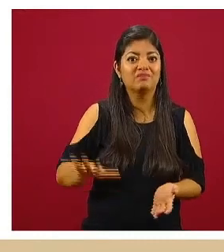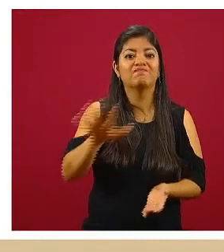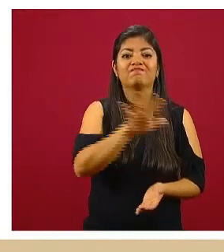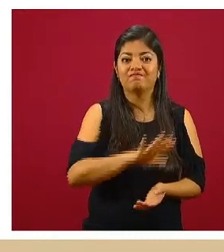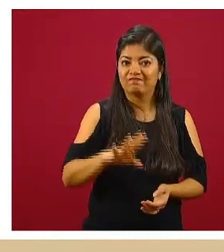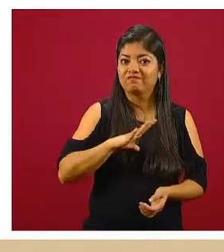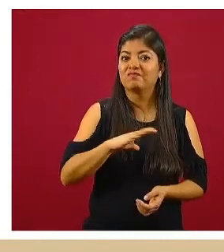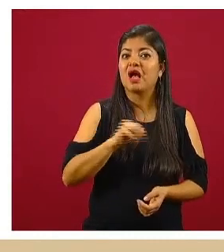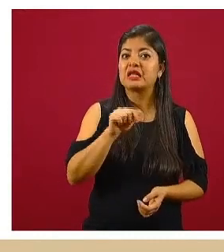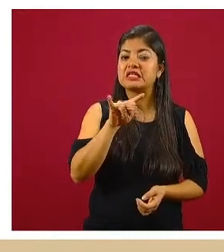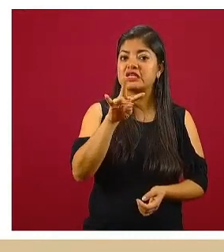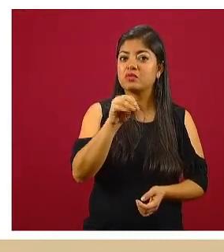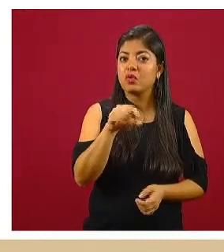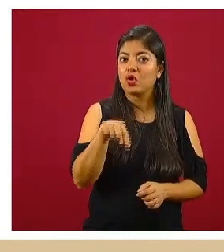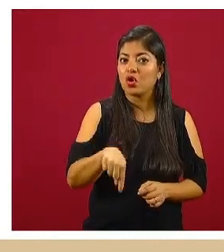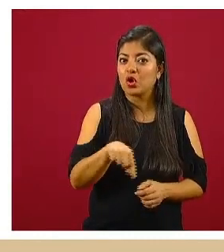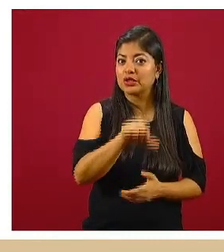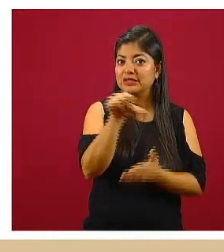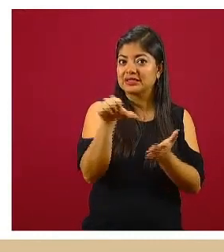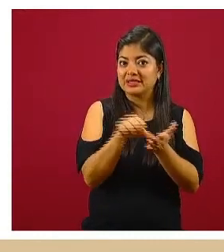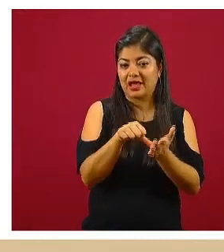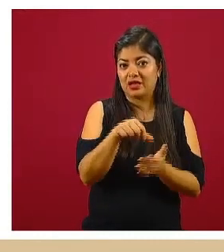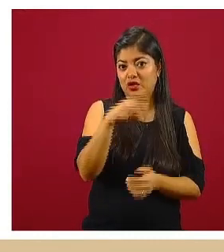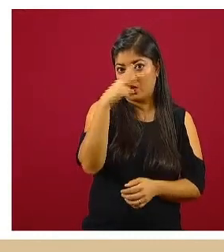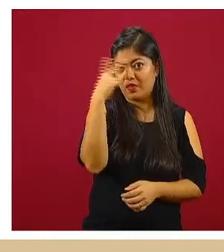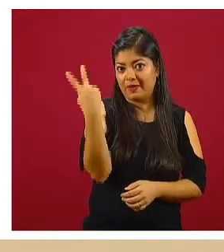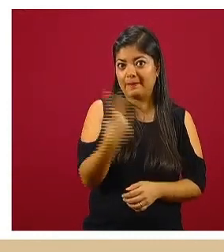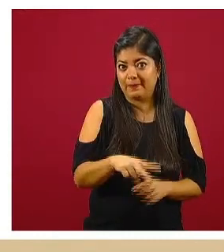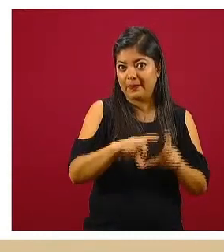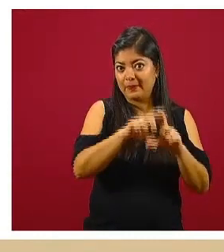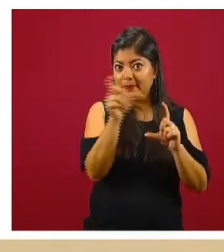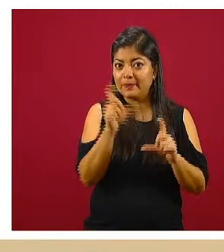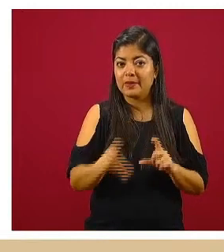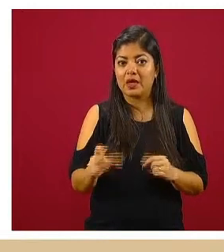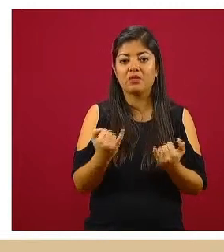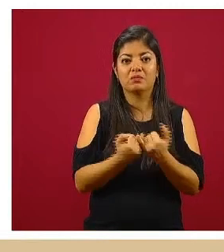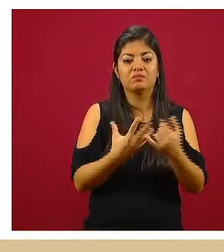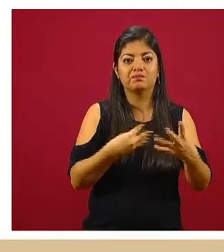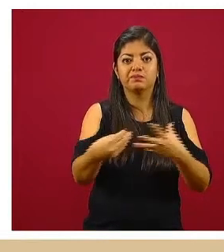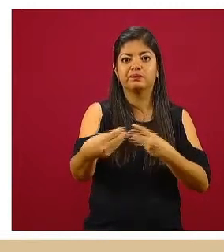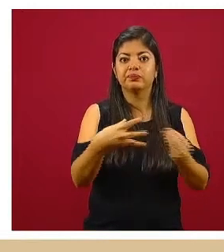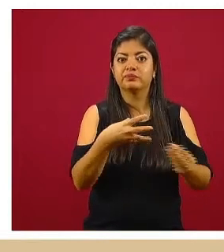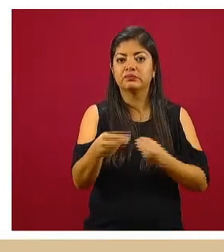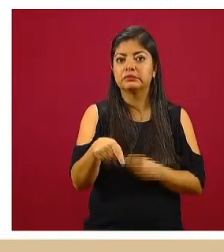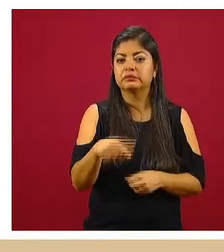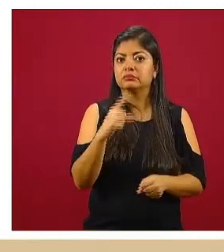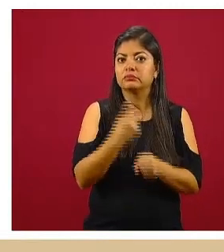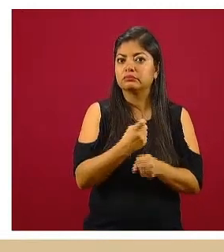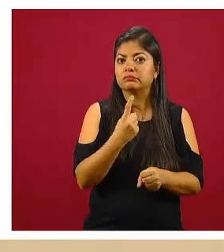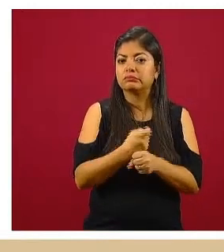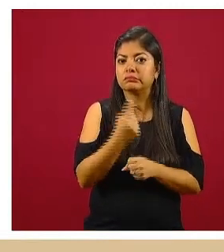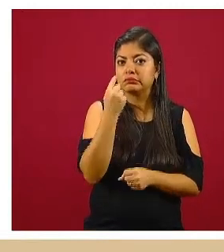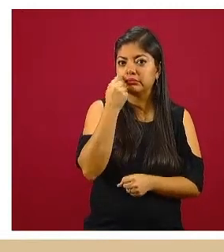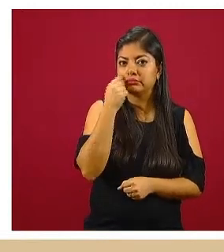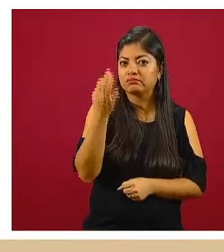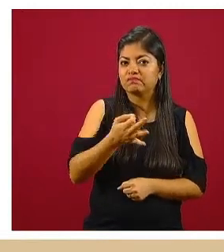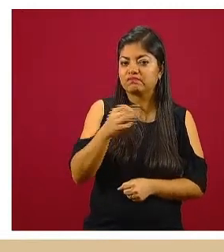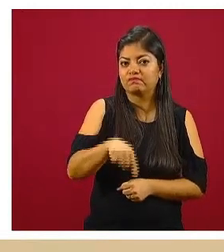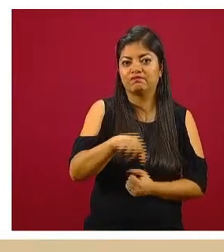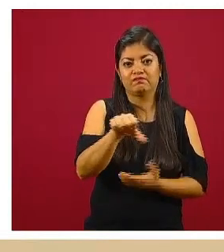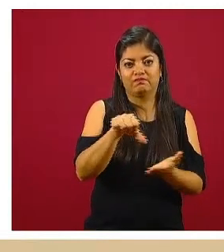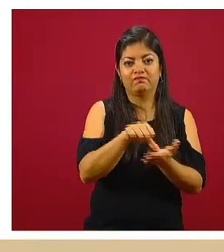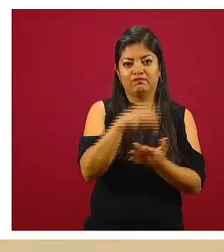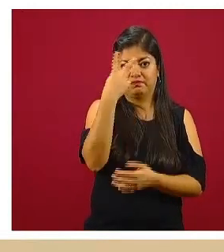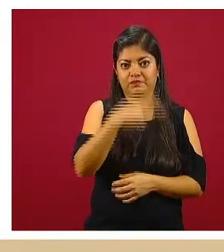más activa de la epidemia. También la transmisión es más activa, desde luego, en el Valle de